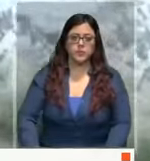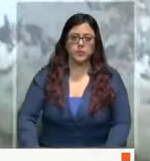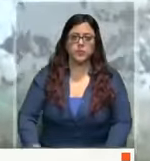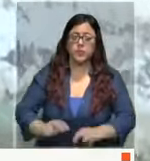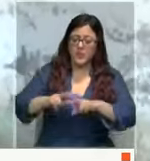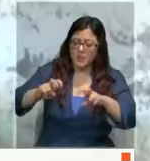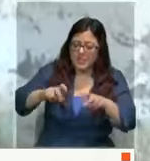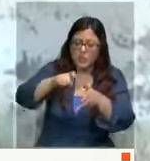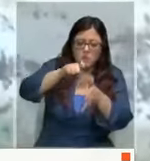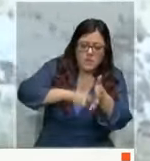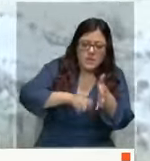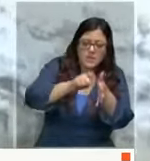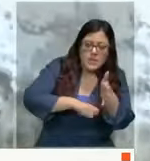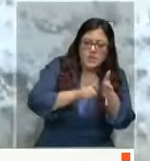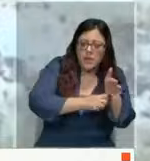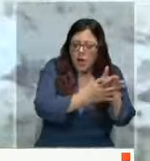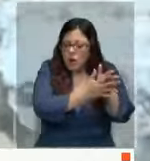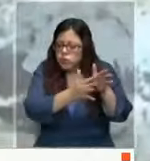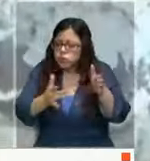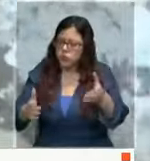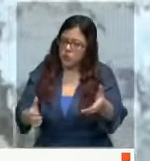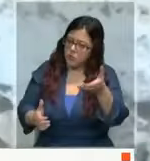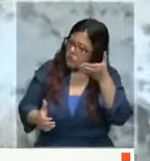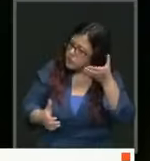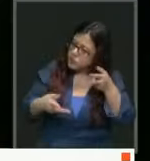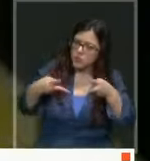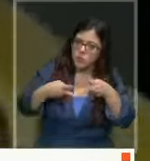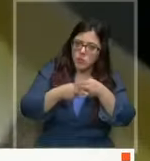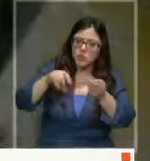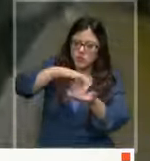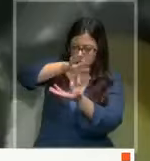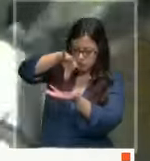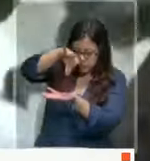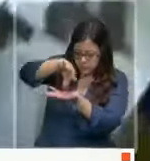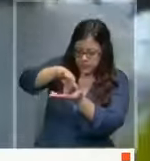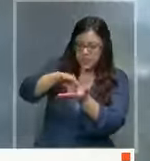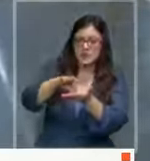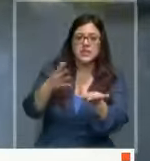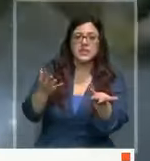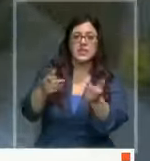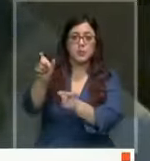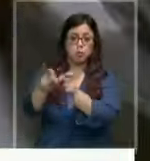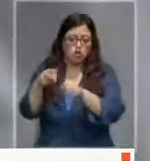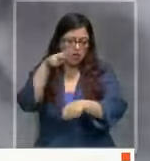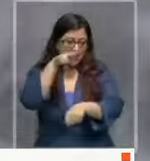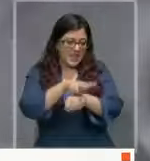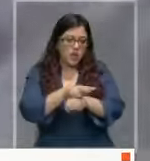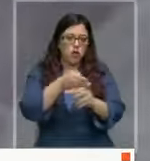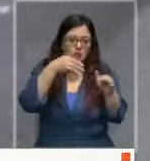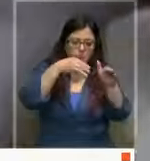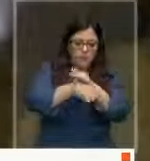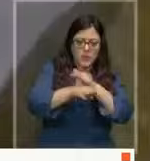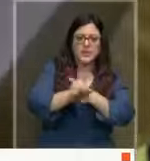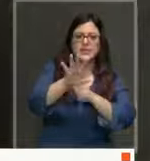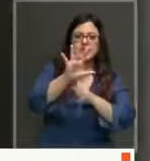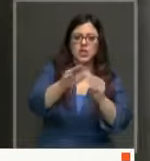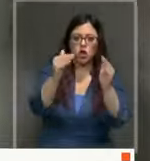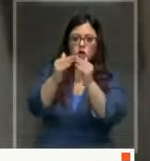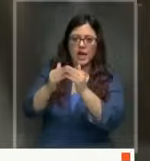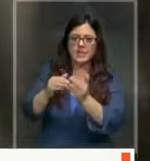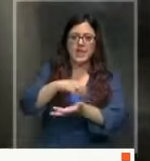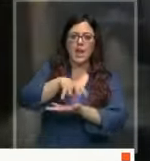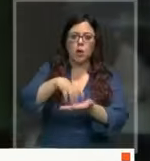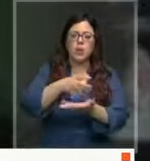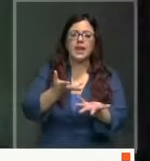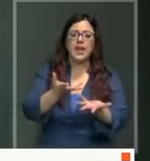Investigación de meses, donde además de escuchas telefónicas, georreferenciación y pruebas de testigos, se allanaron cinco viviendas entre Recoleta